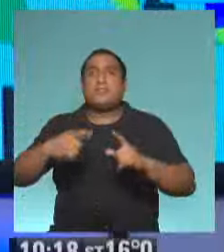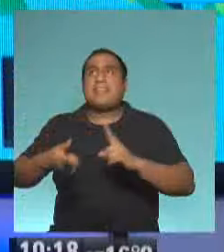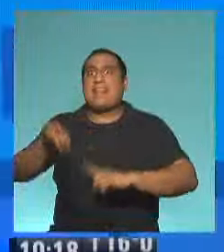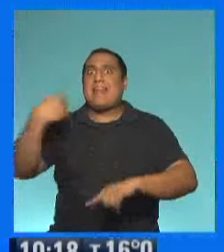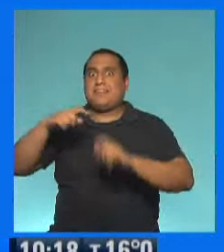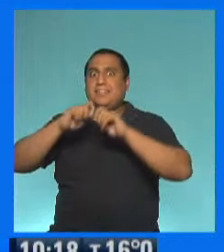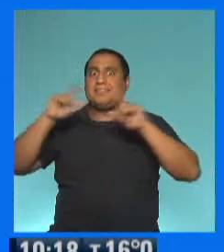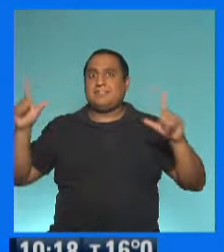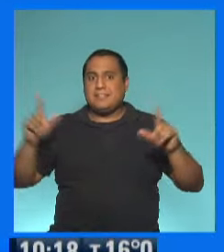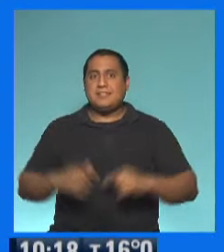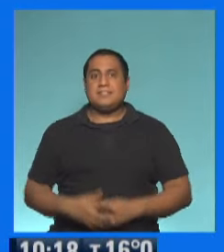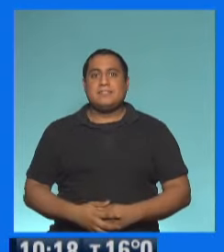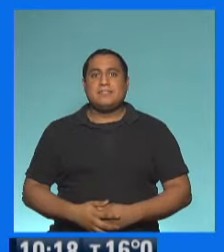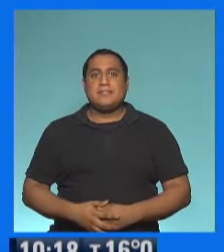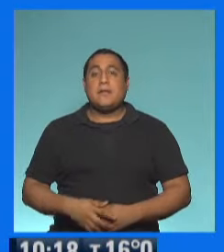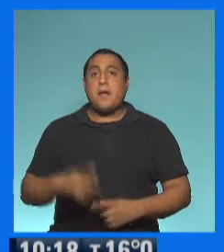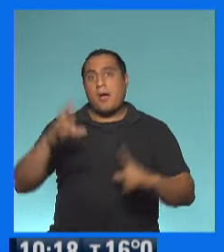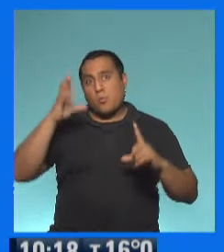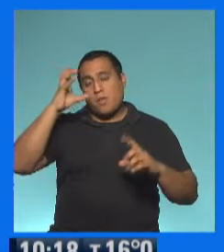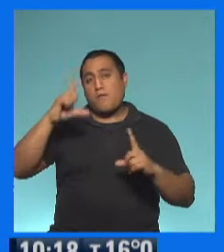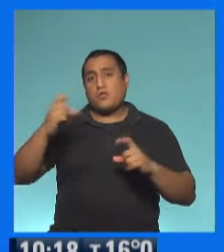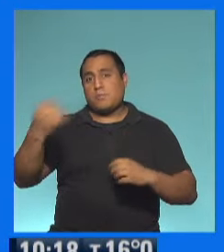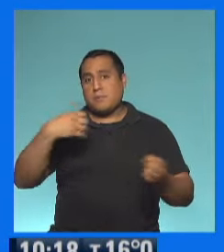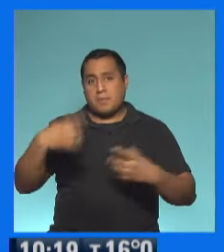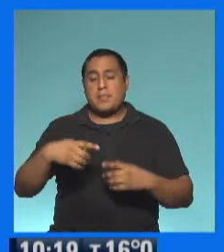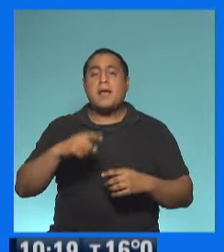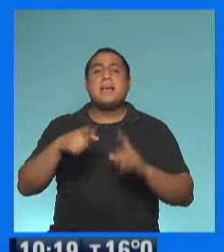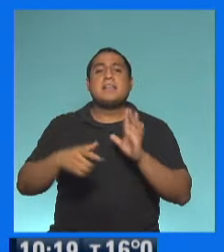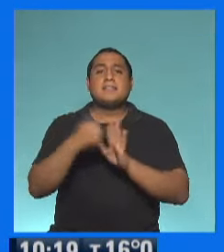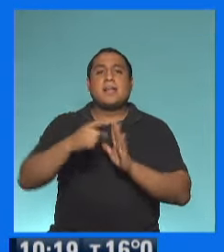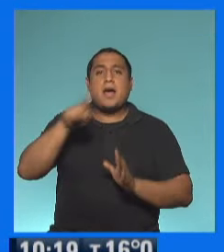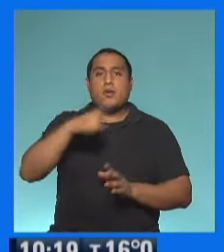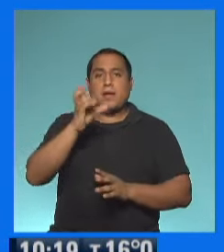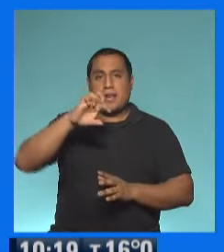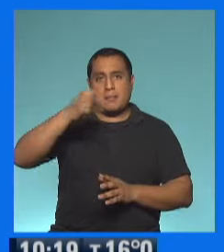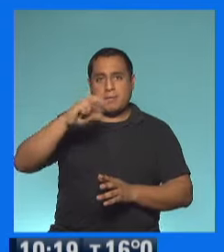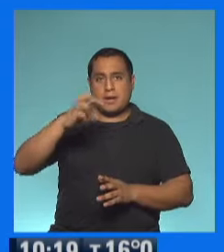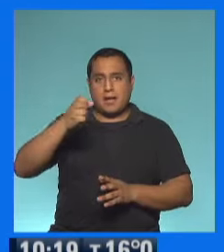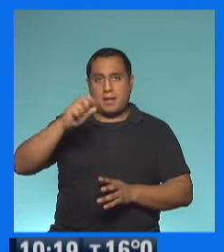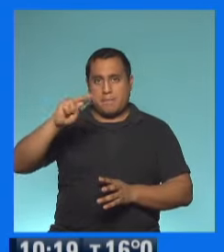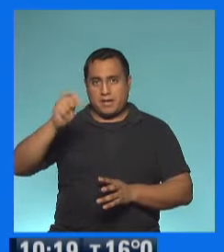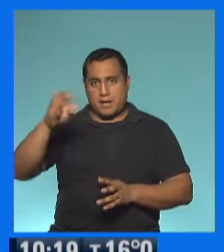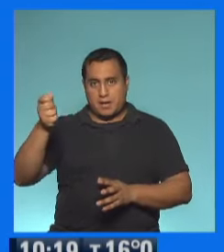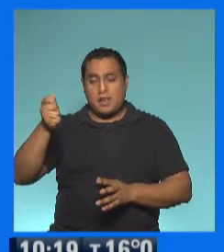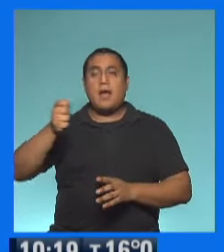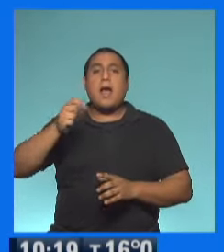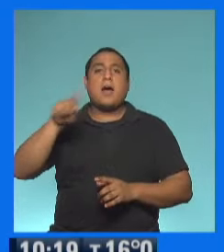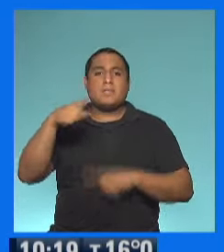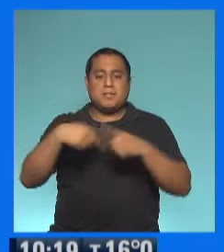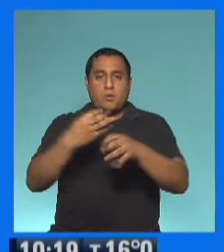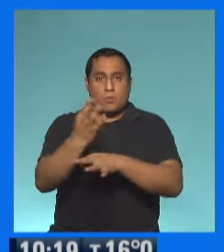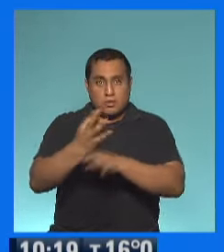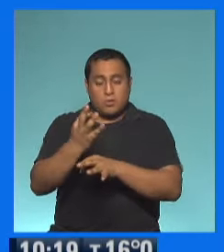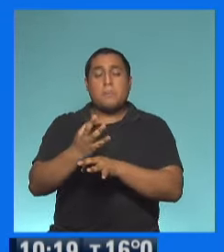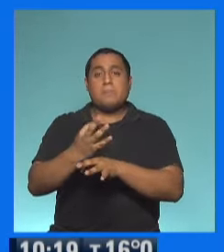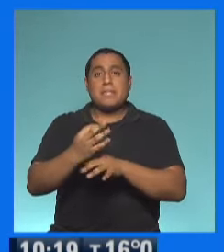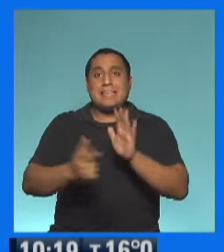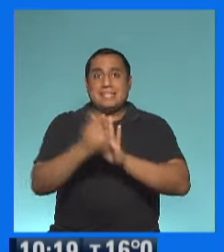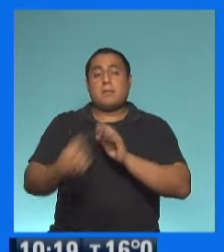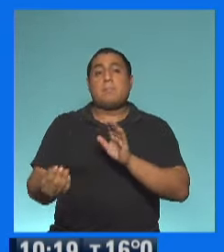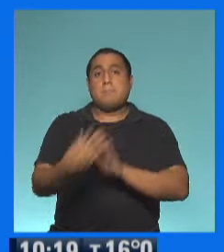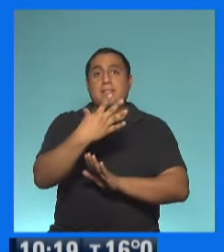ayer. Recuerden que ustedes nos pueden mandar la foto por Instagram, poner @canalpacapaca, @seguimoseducando en la cuenta de Instagram y nos llega